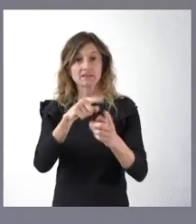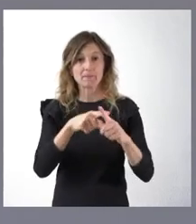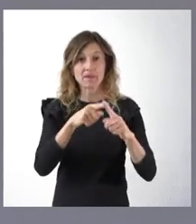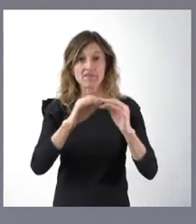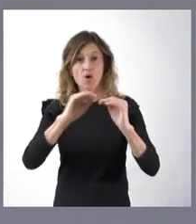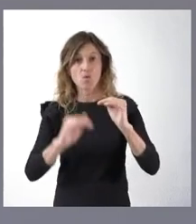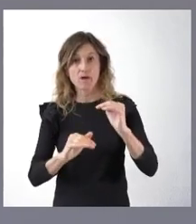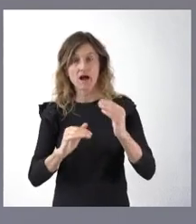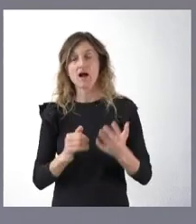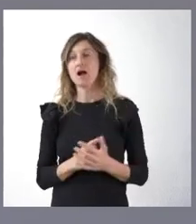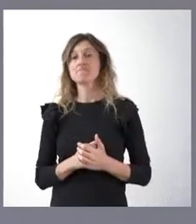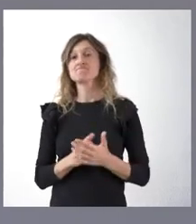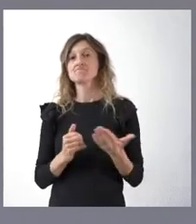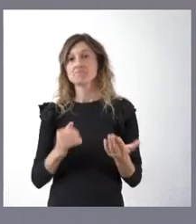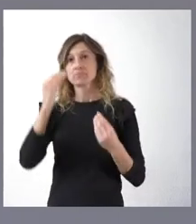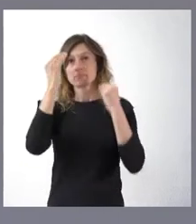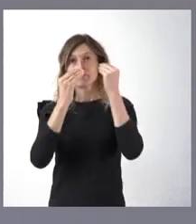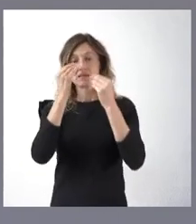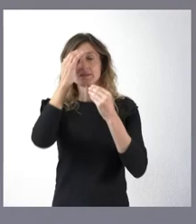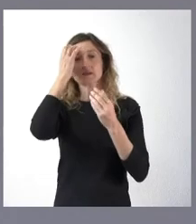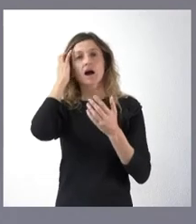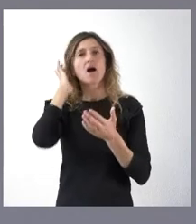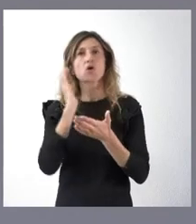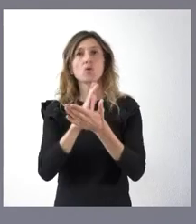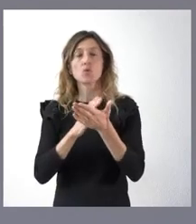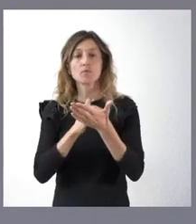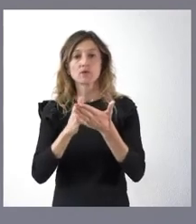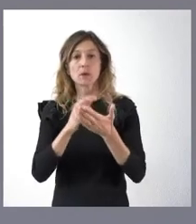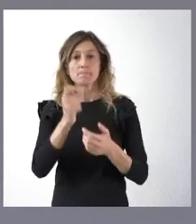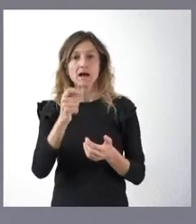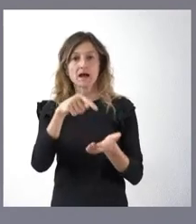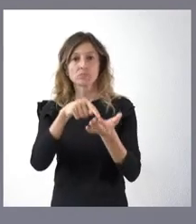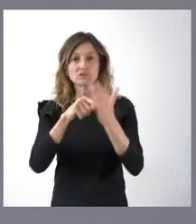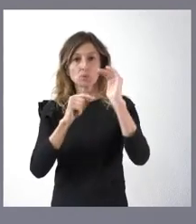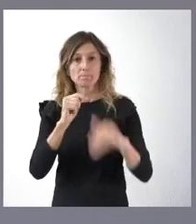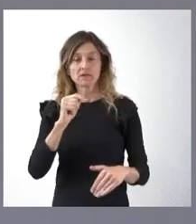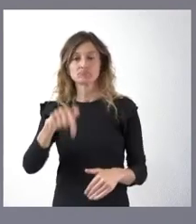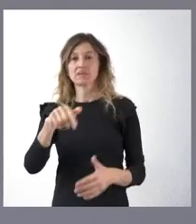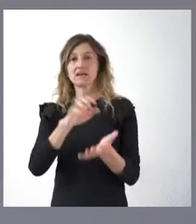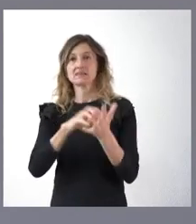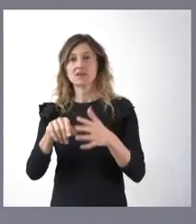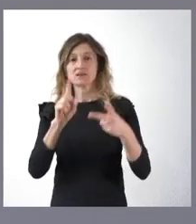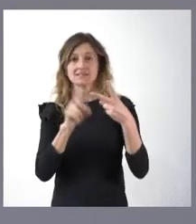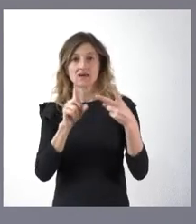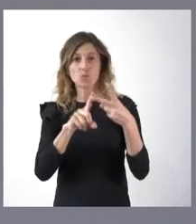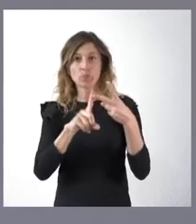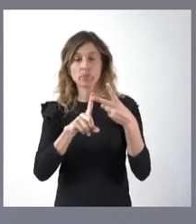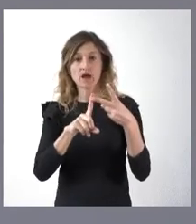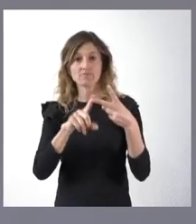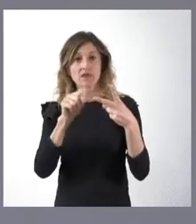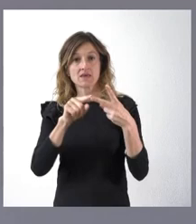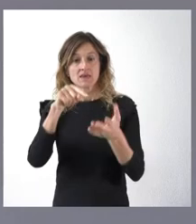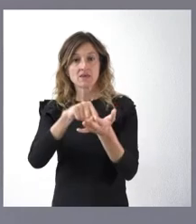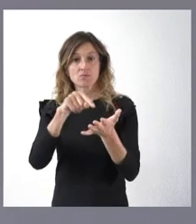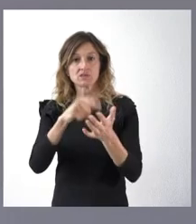bajas está pensando en qué comunidad Autónoma paga menos impuestos pues castilleros la segunda comunidad Autónoma donde menos